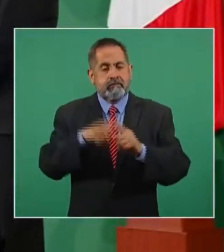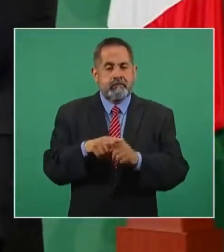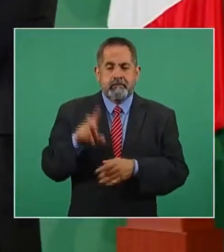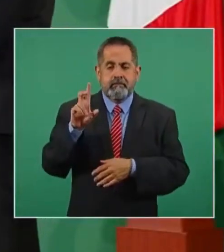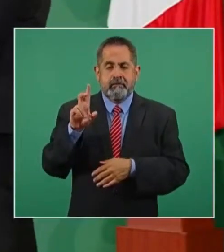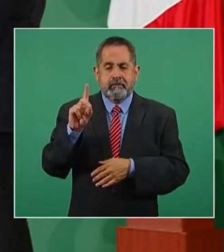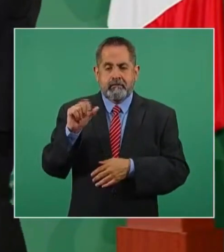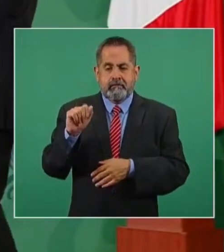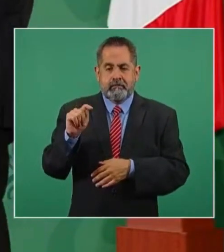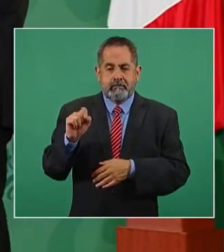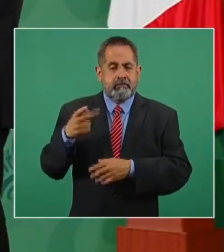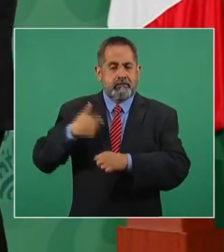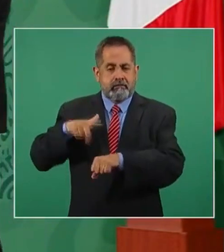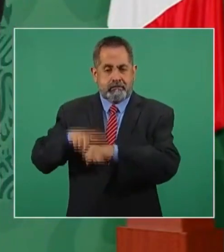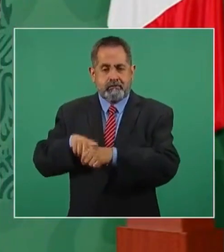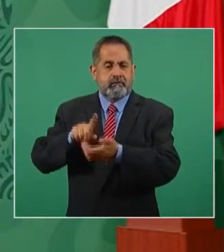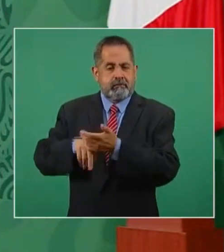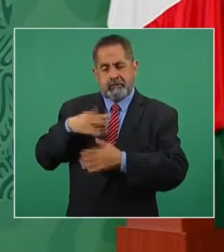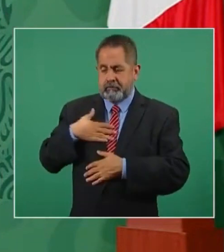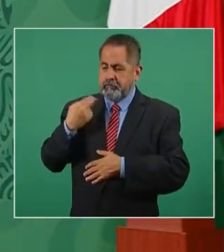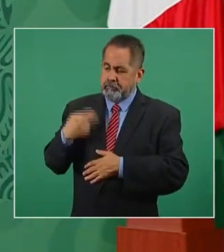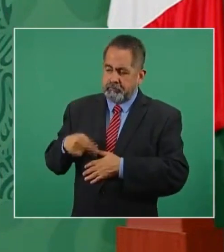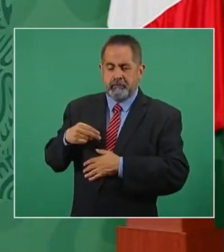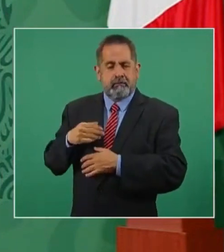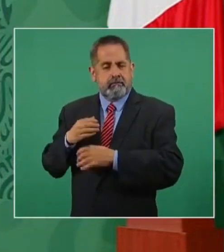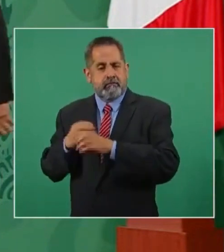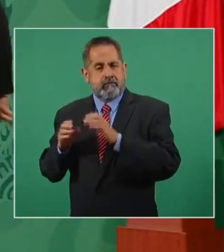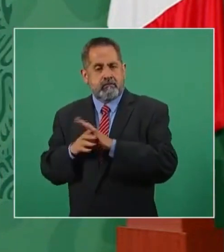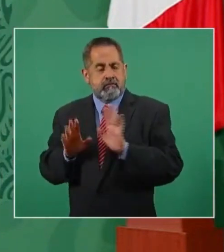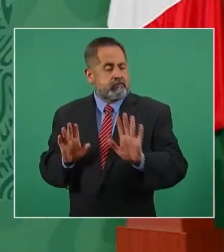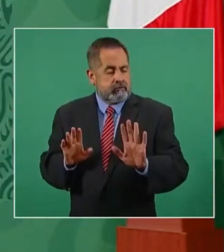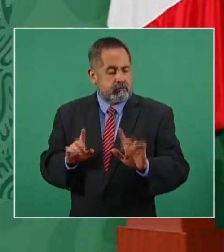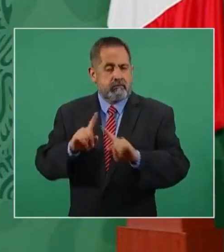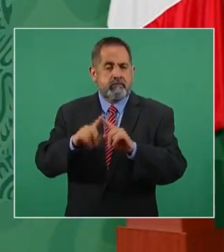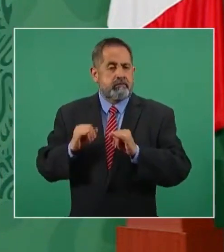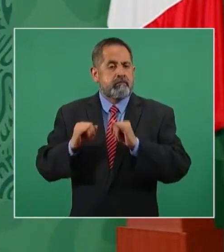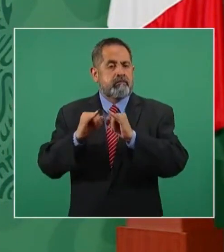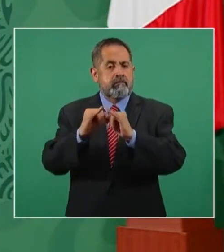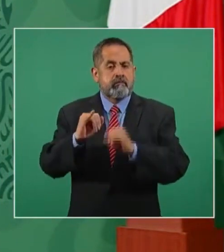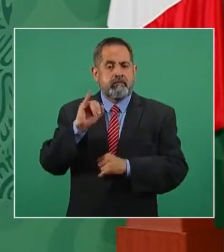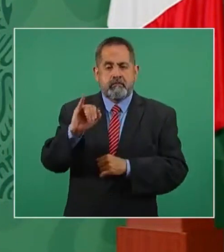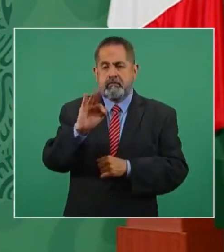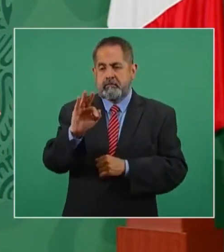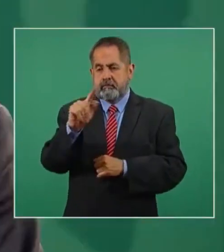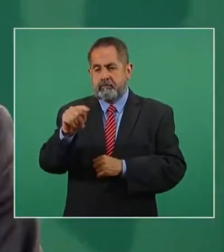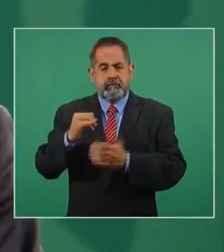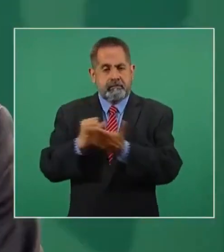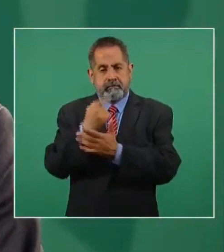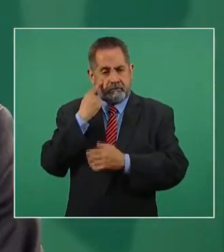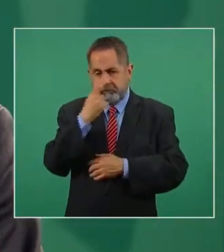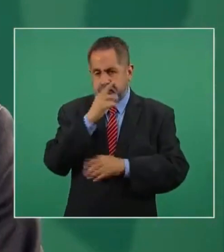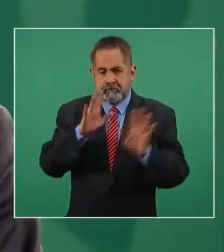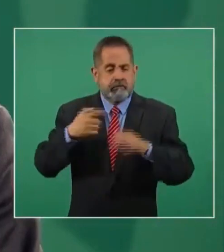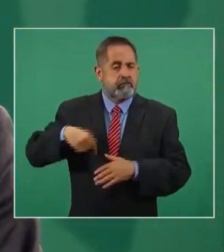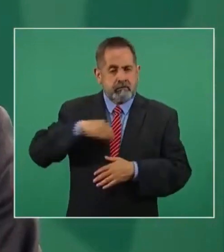datos personales y biométricos. Esto lo va a tener que definir el Instituto Federal de Telecomunicaciones. Nosotros